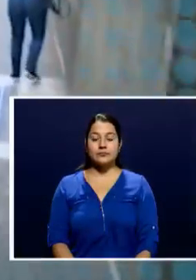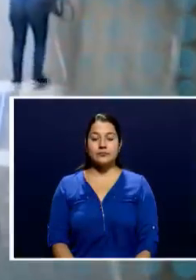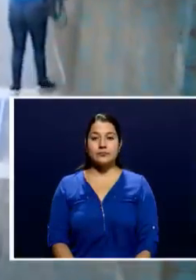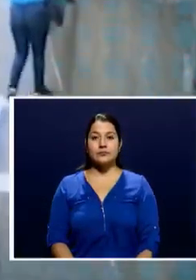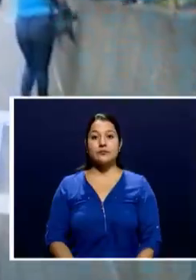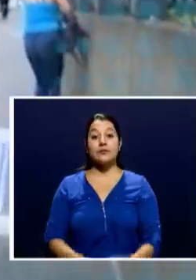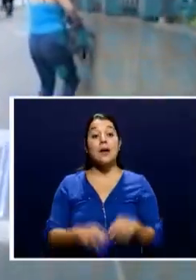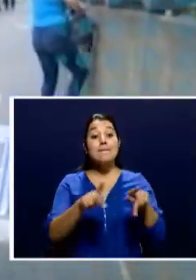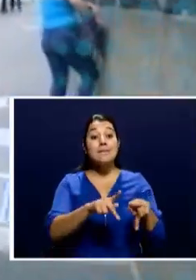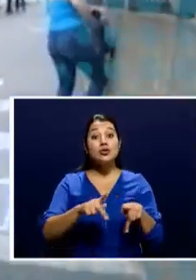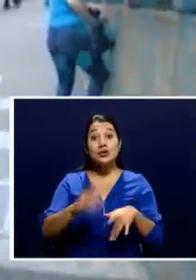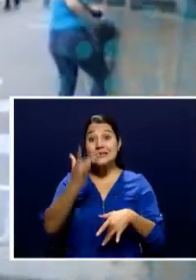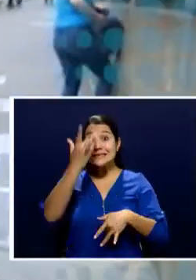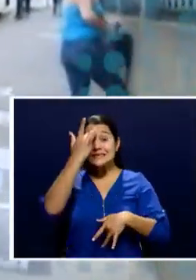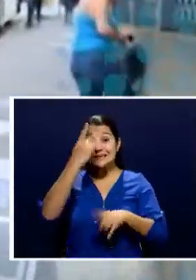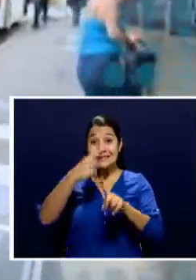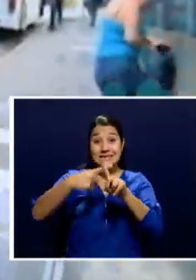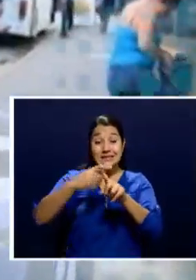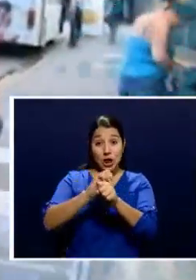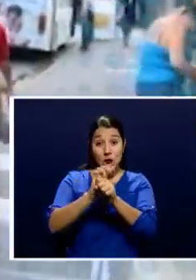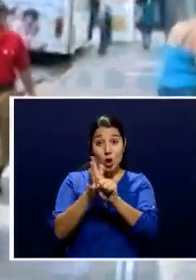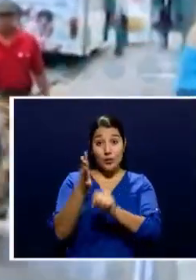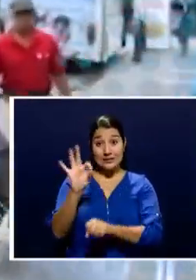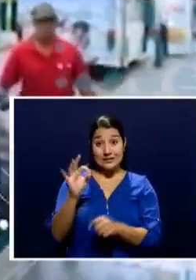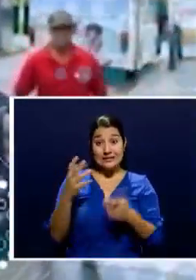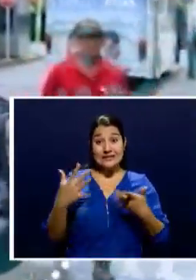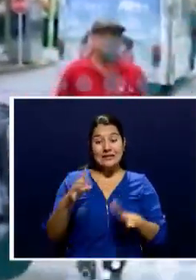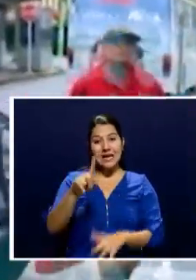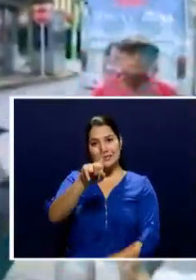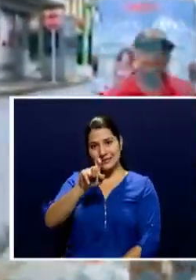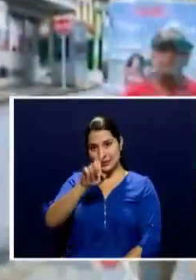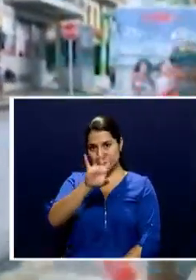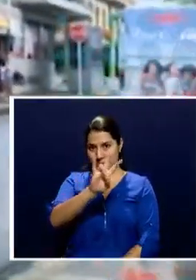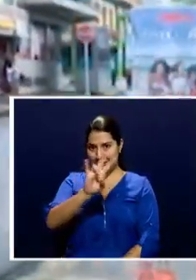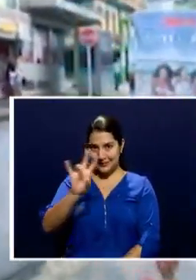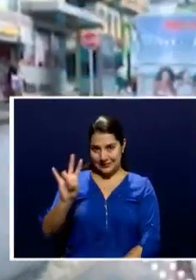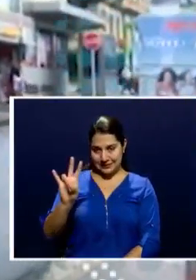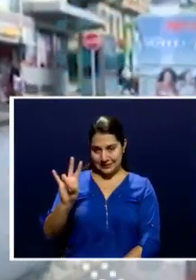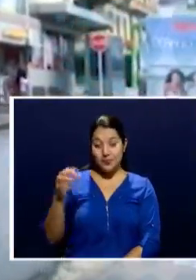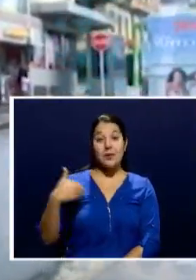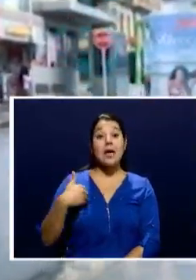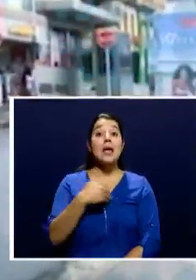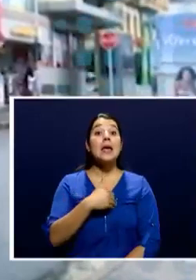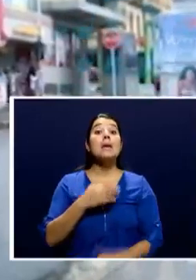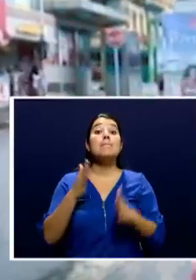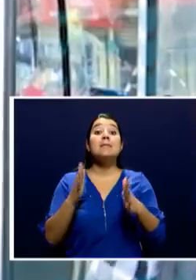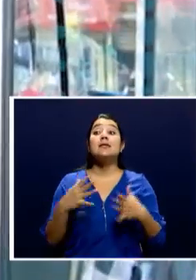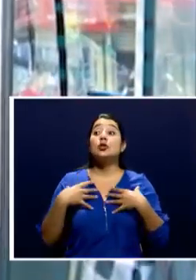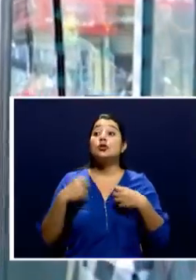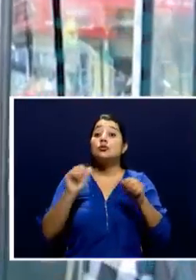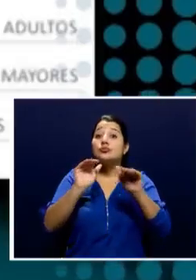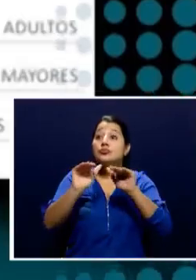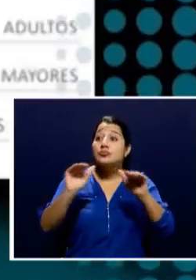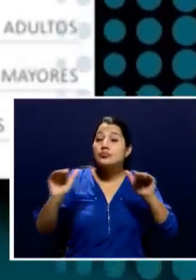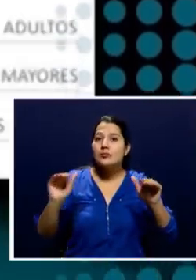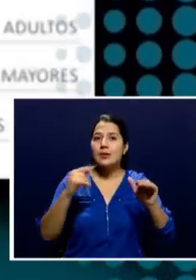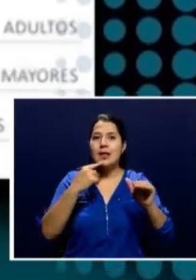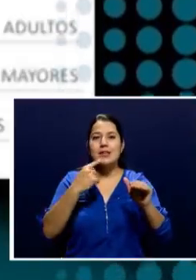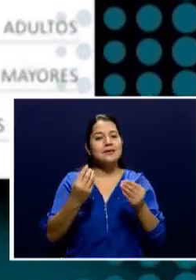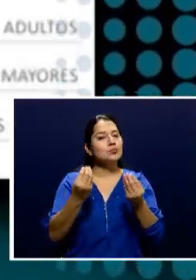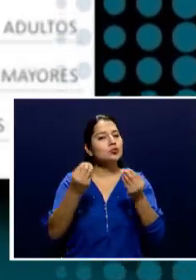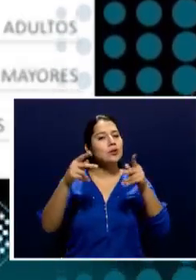Casos positivos por COVID-19 ascienden a 177. El ministro de Salud hace un llamado a la población, pues asegura que muchos no